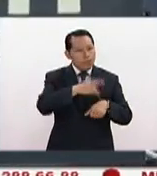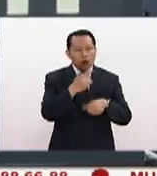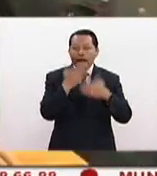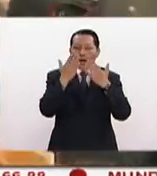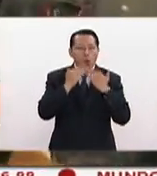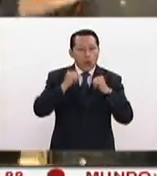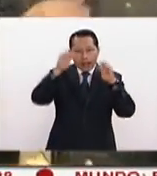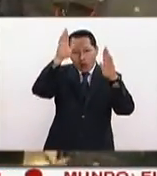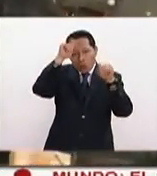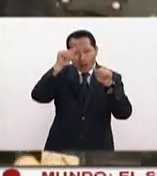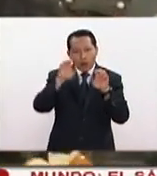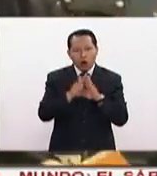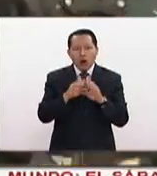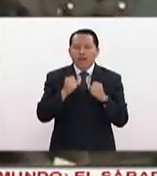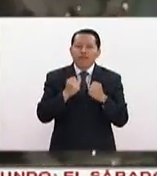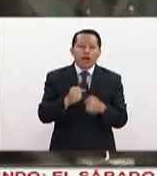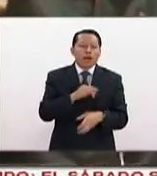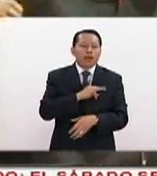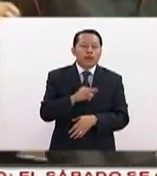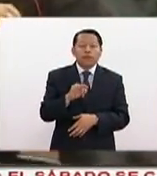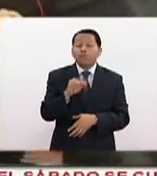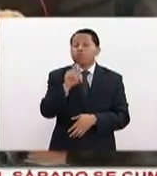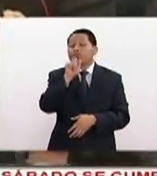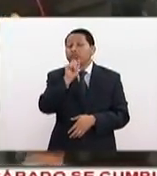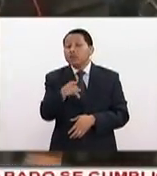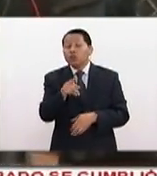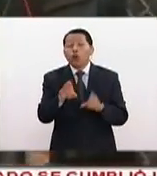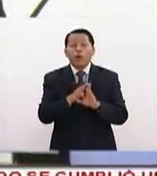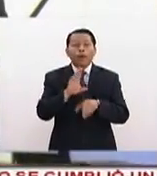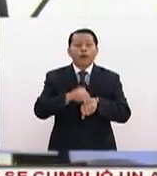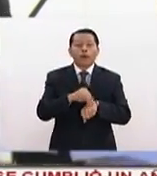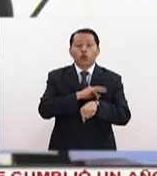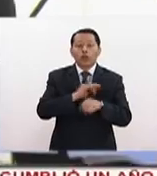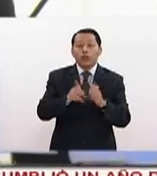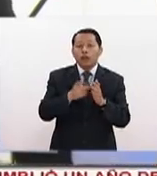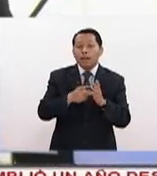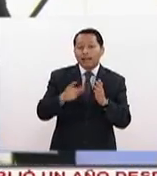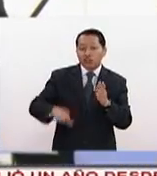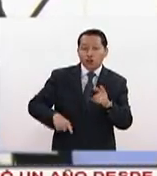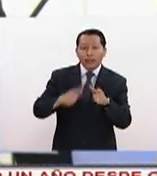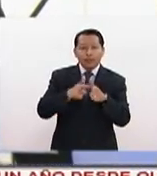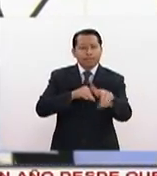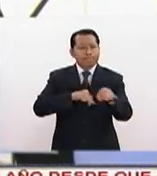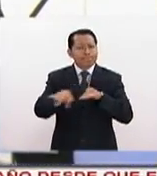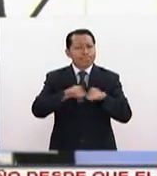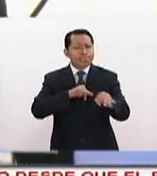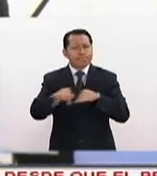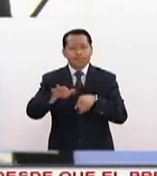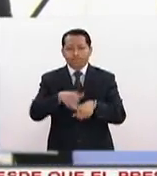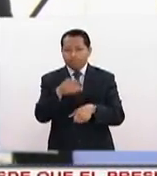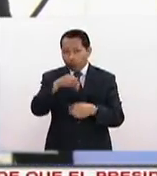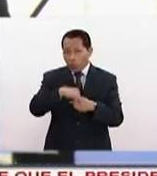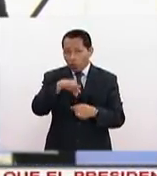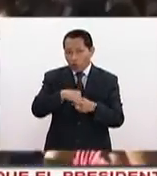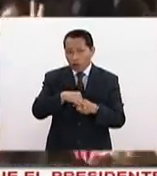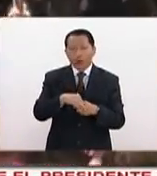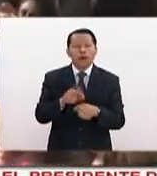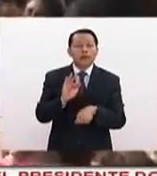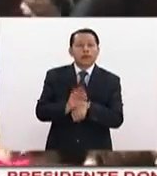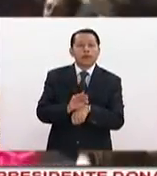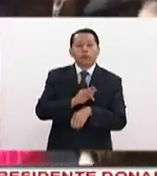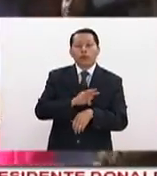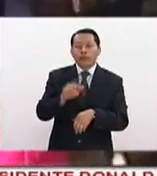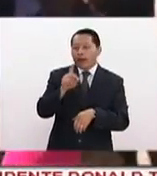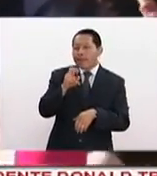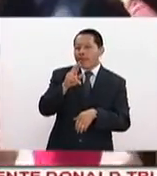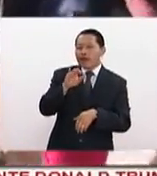un acuerdo firme de tal manera que se permita la reapertura del gobierno a cambio de que haya un voto a favor de los